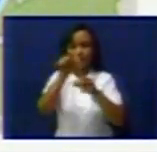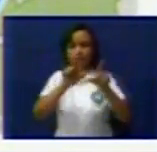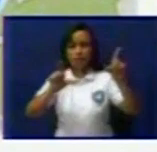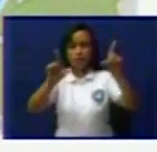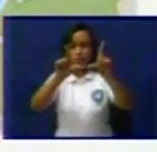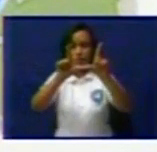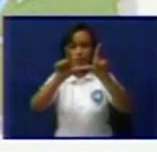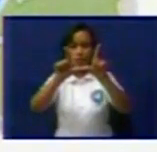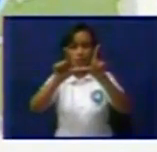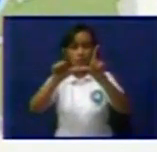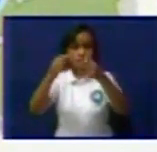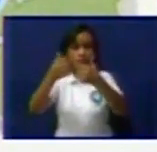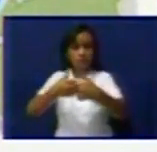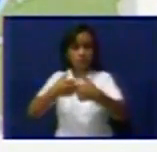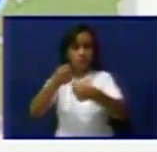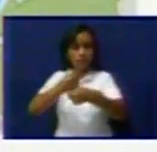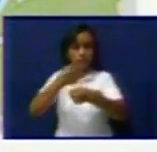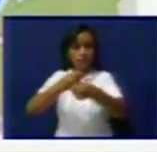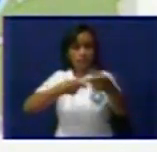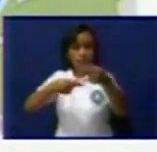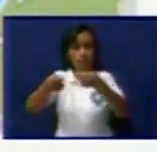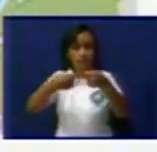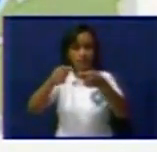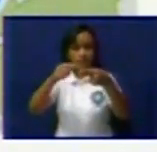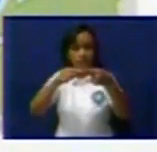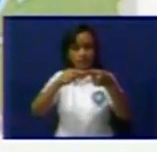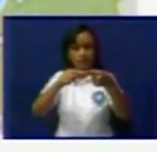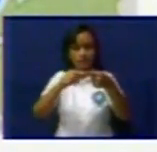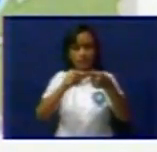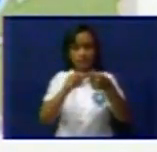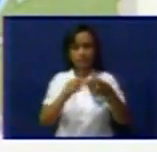la zona de procesamiento para exportación.